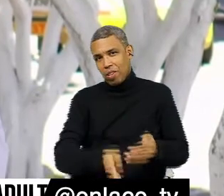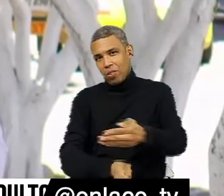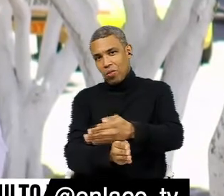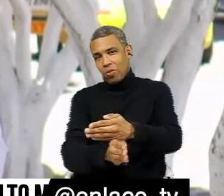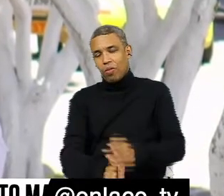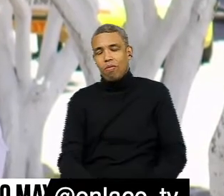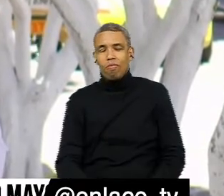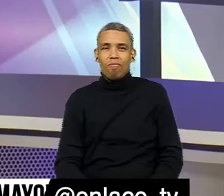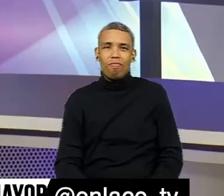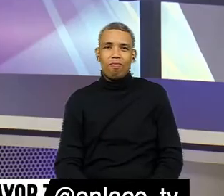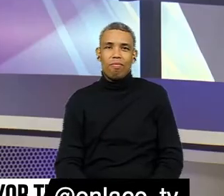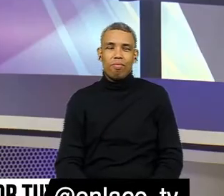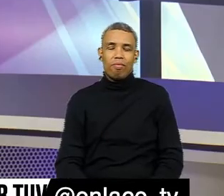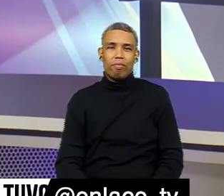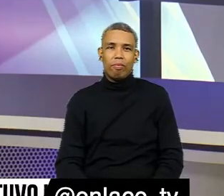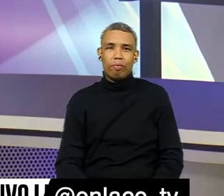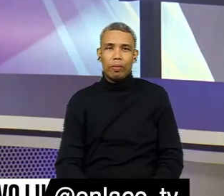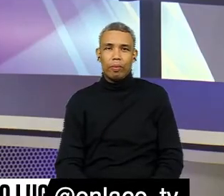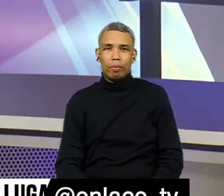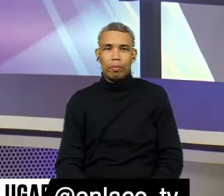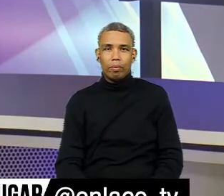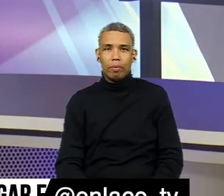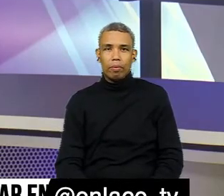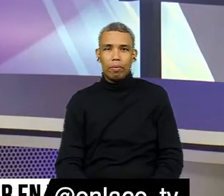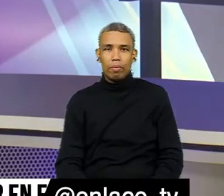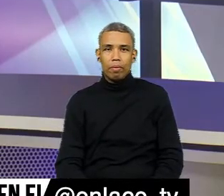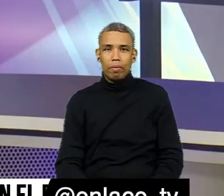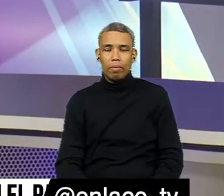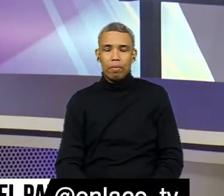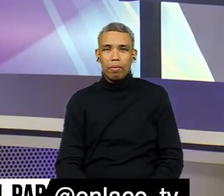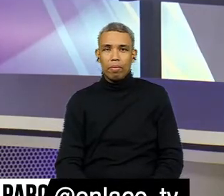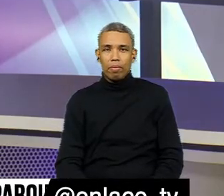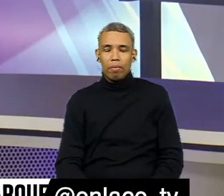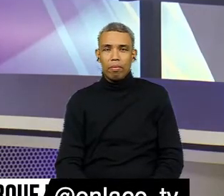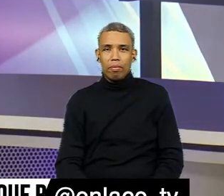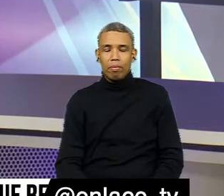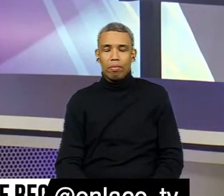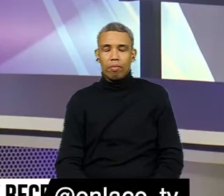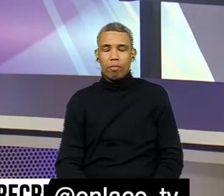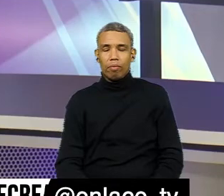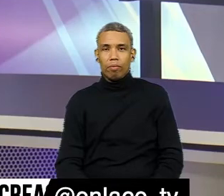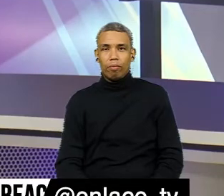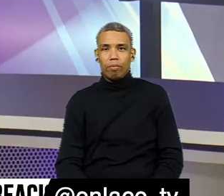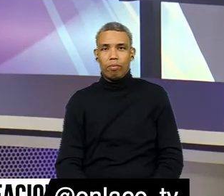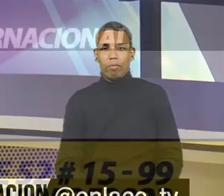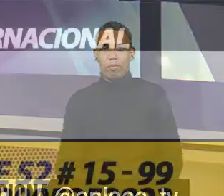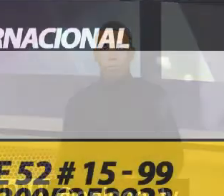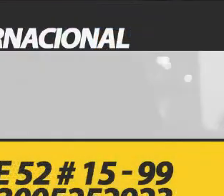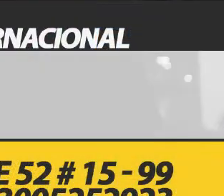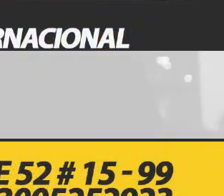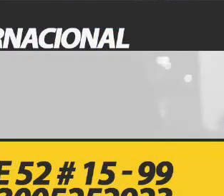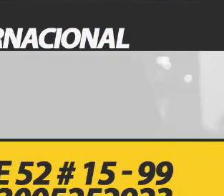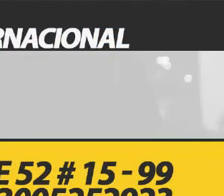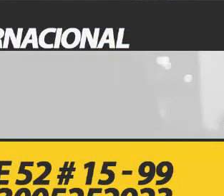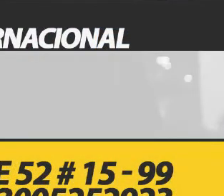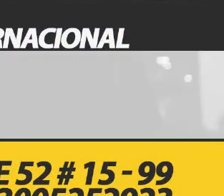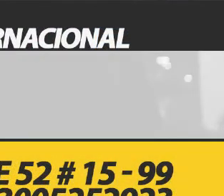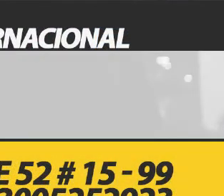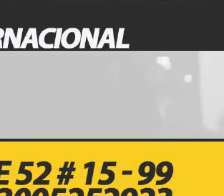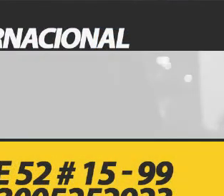Muy buenas tardes. Buenas tardes, Pedro, gracias por la información. Estudian el Instituto Nacional del Petróleo, INAP, nuevos programas en